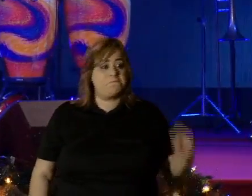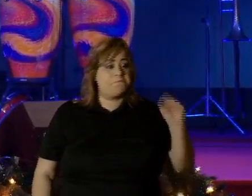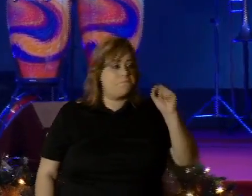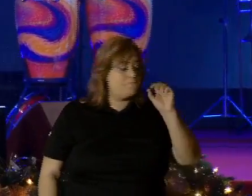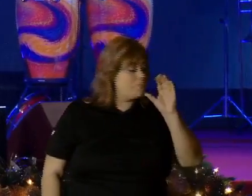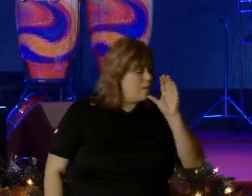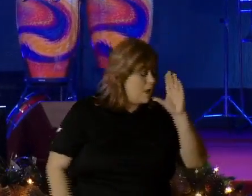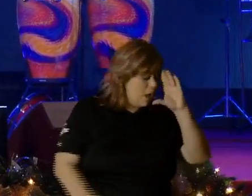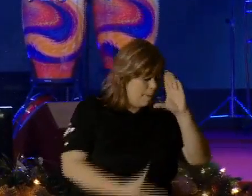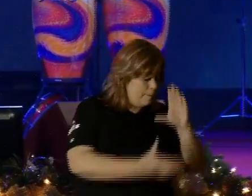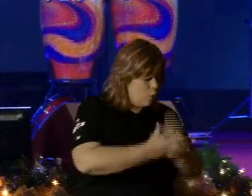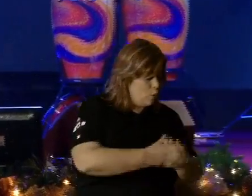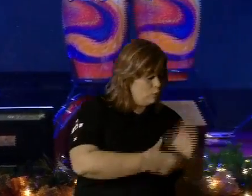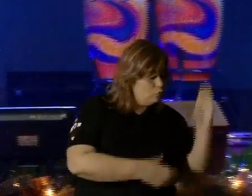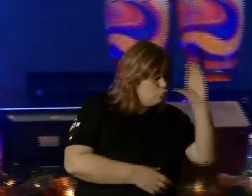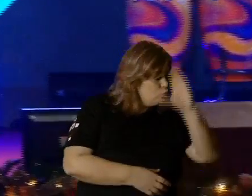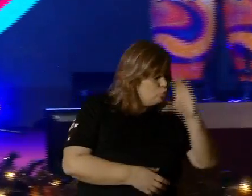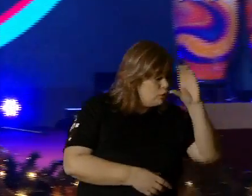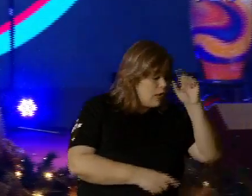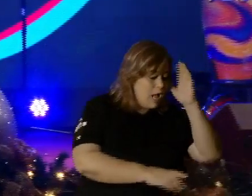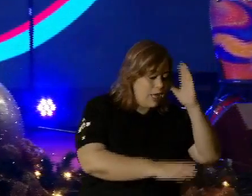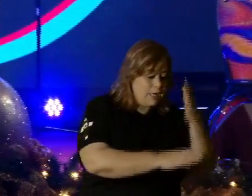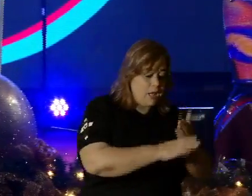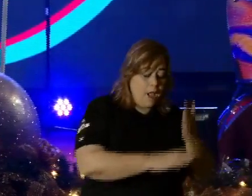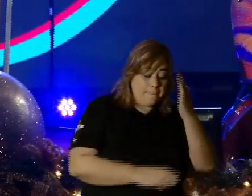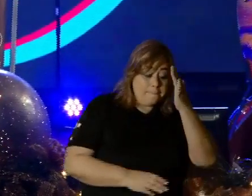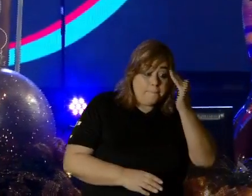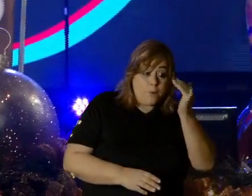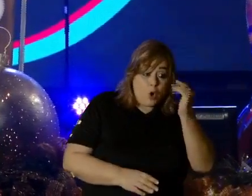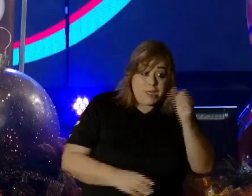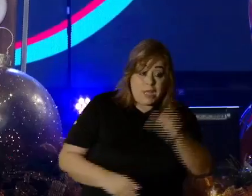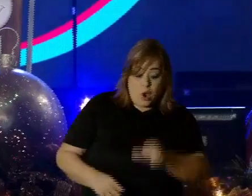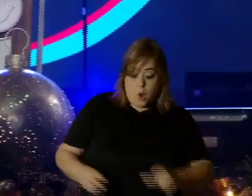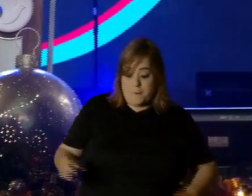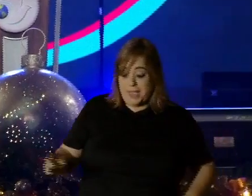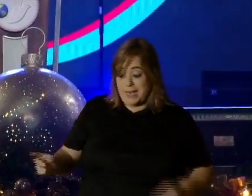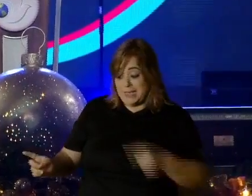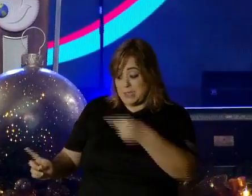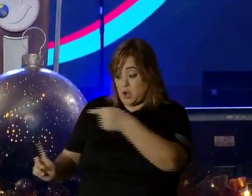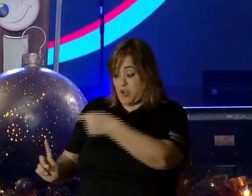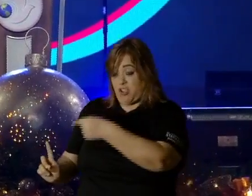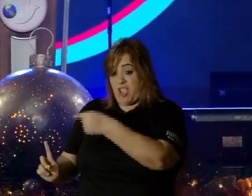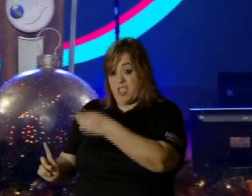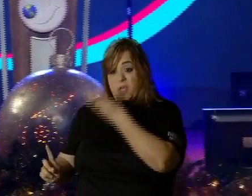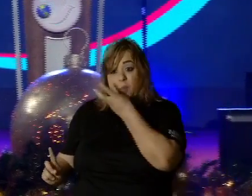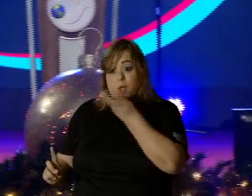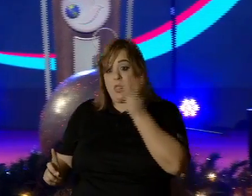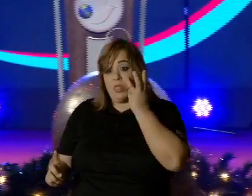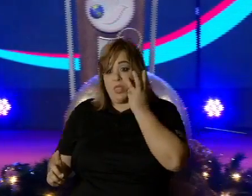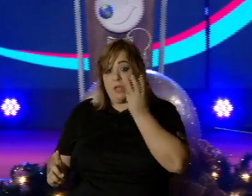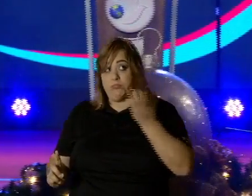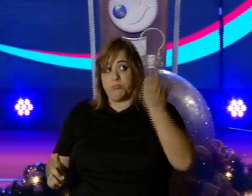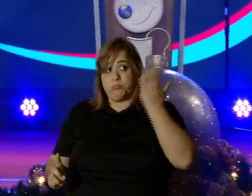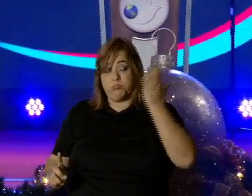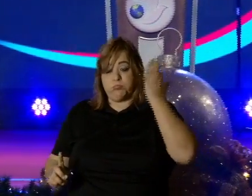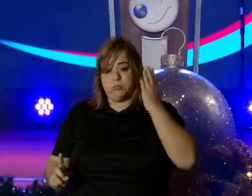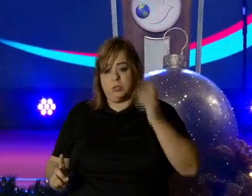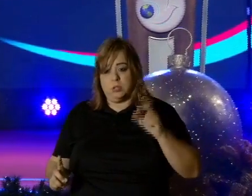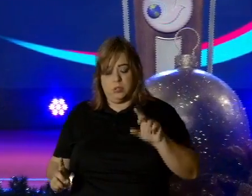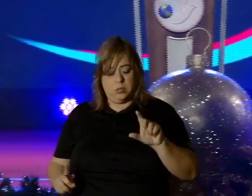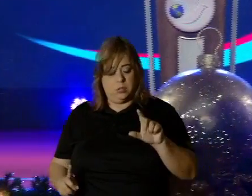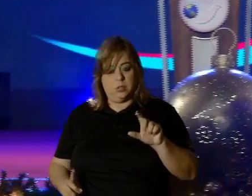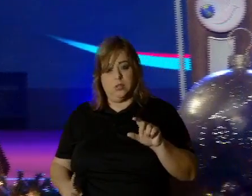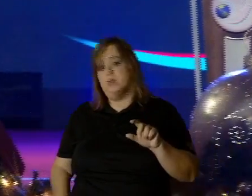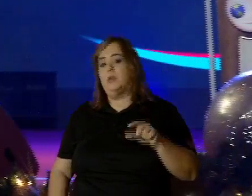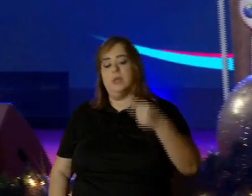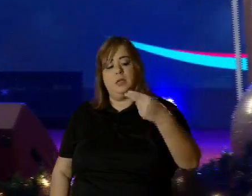cosa, porque se lo dijeron claro a ellos. A veces salen, a veces no salen. Imagínese usted. La carne está ahí.